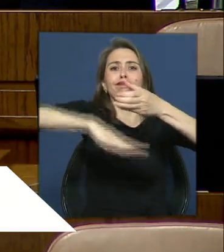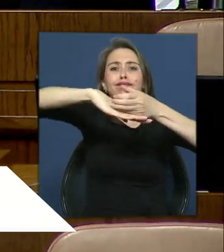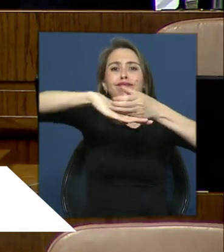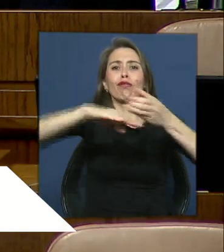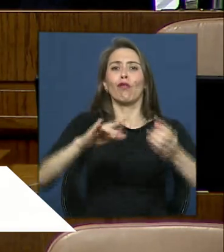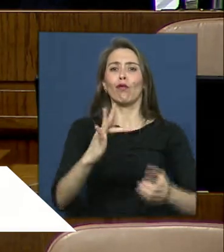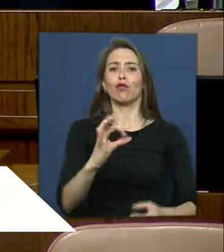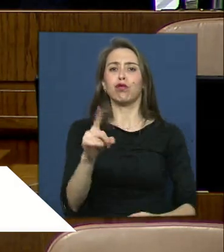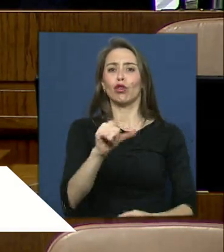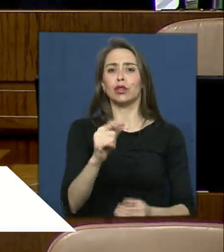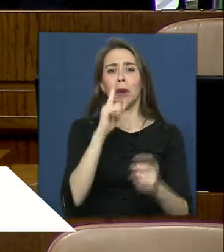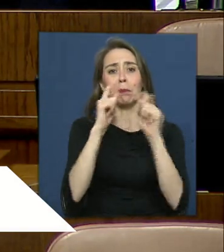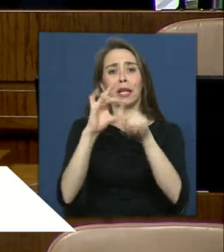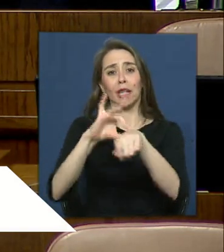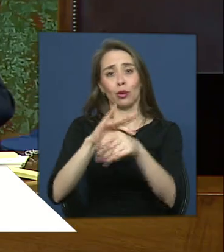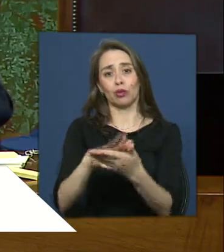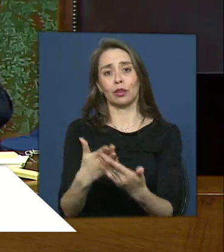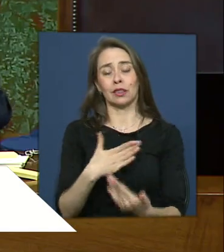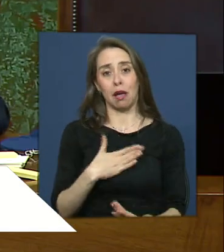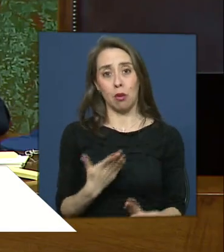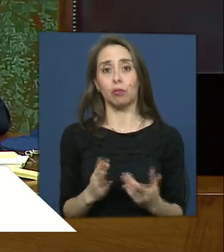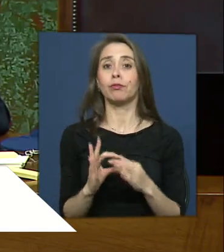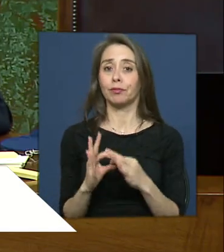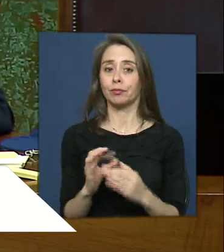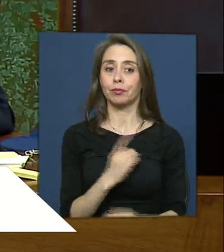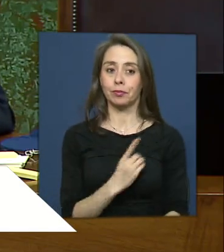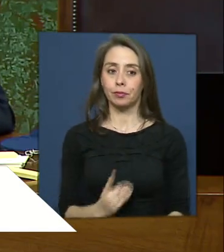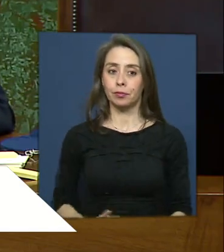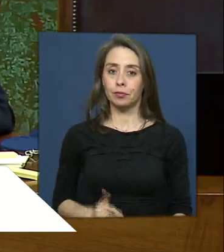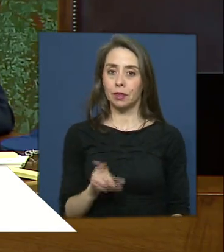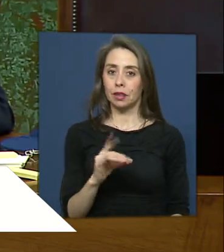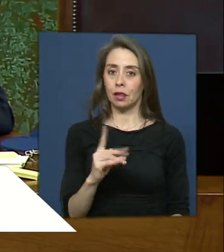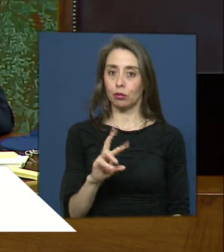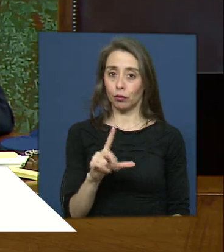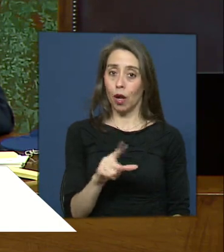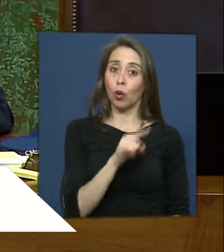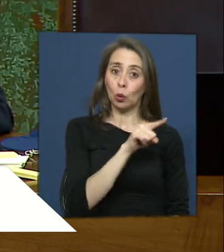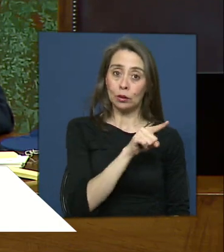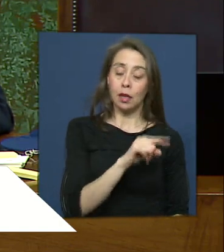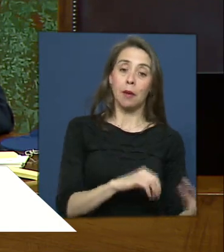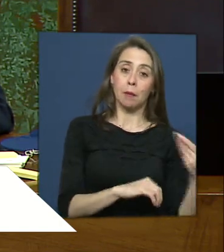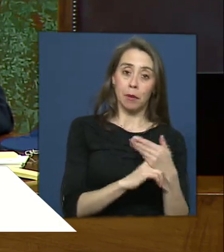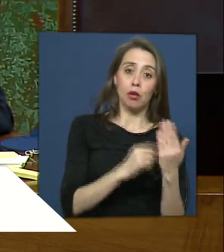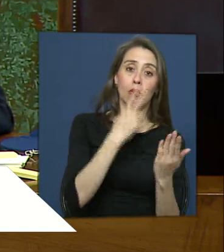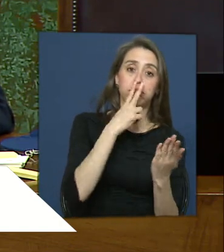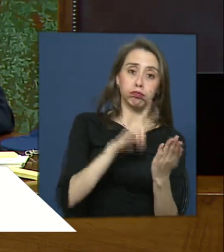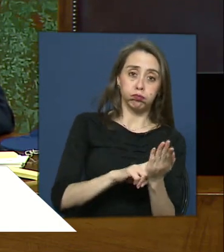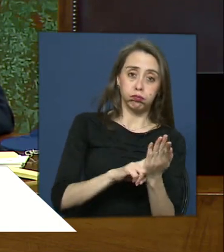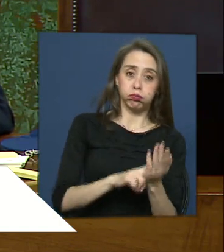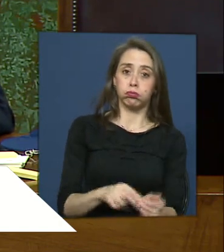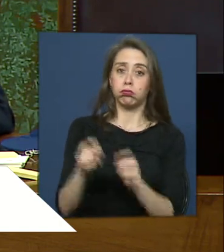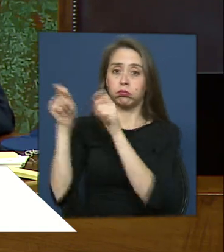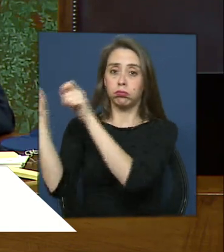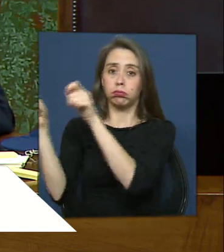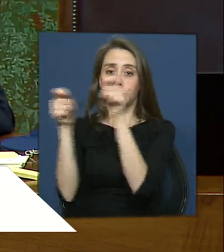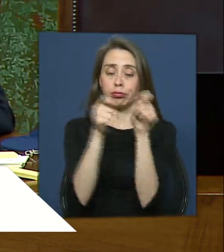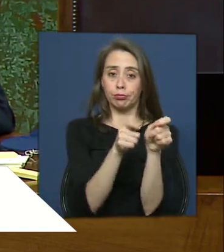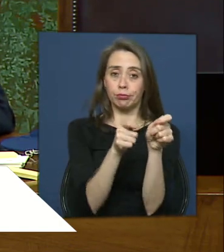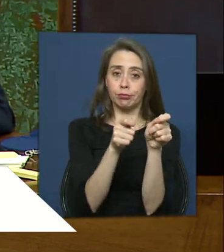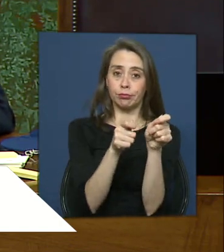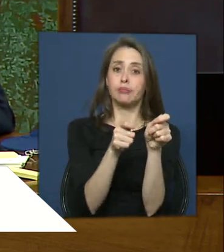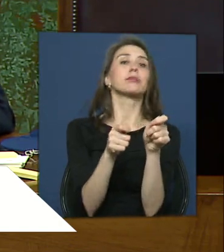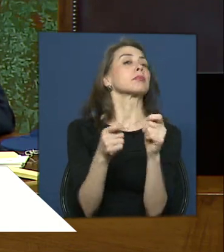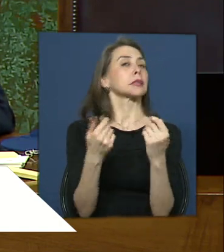Muchas gracias. Gracias, diputado David Sandoval. Los oficios que usted ha solicitado en su intervención